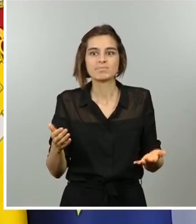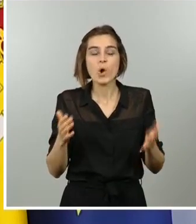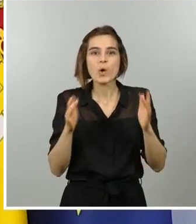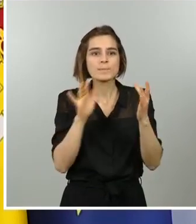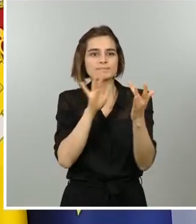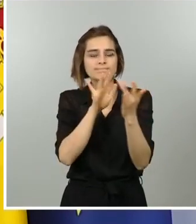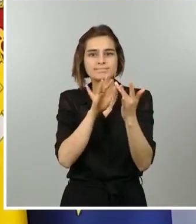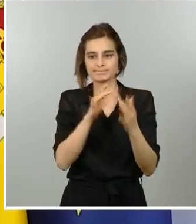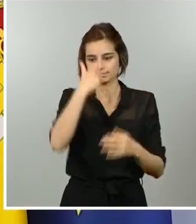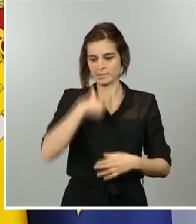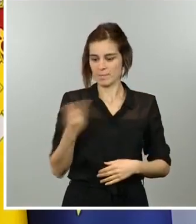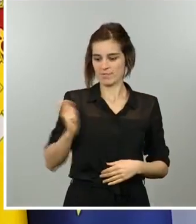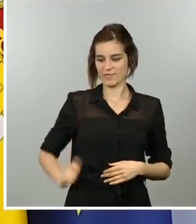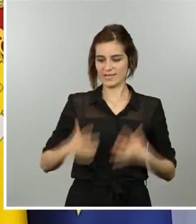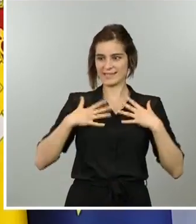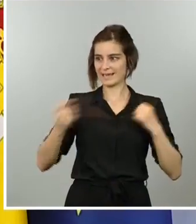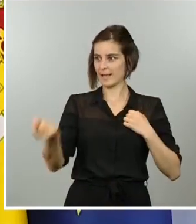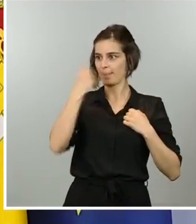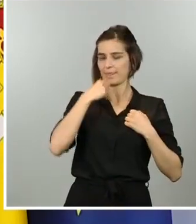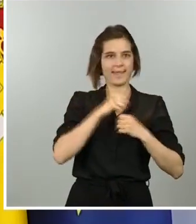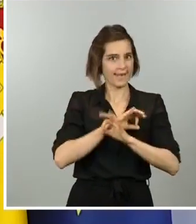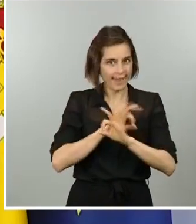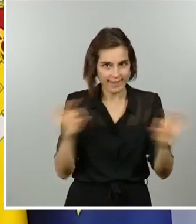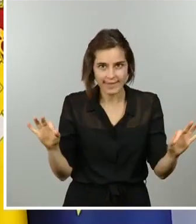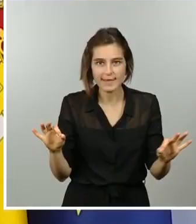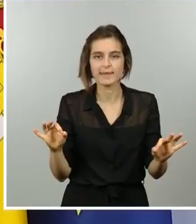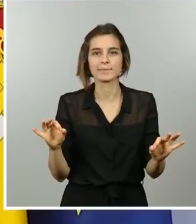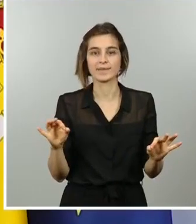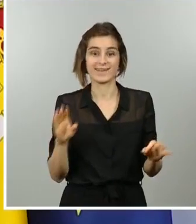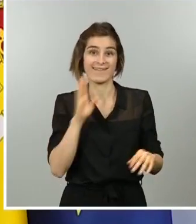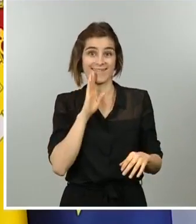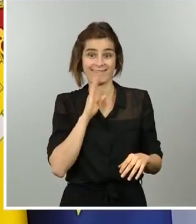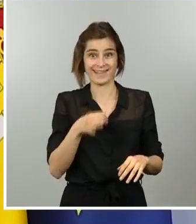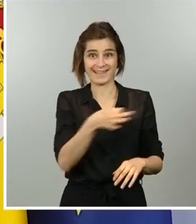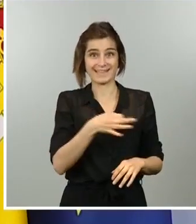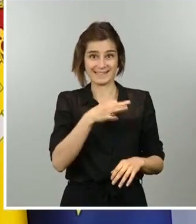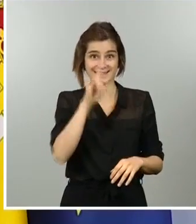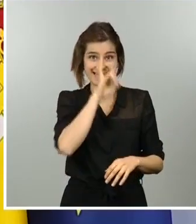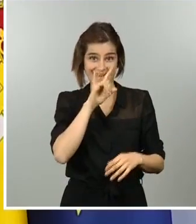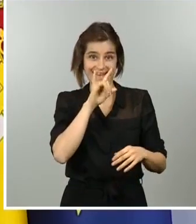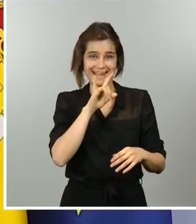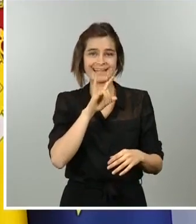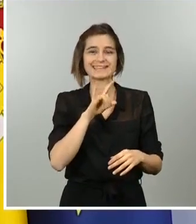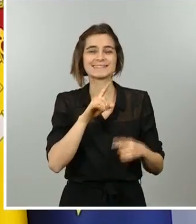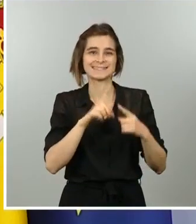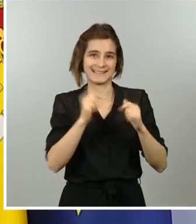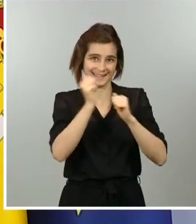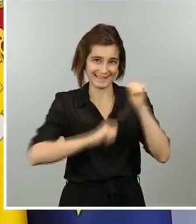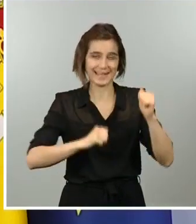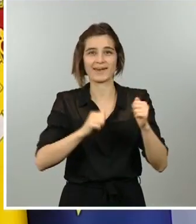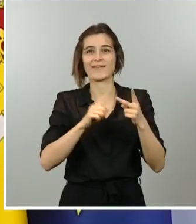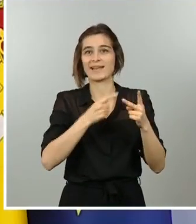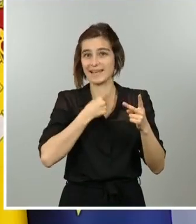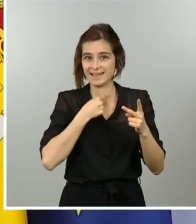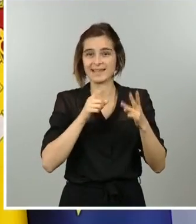profesionales sanitarios y no hay tampoco en esos territorios, las 3 islas de la Comunidad Autónoma de Canarias, ninguna residencia de mayores. Y